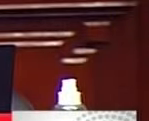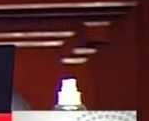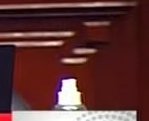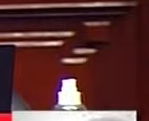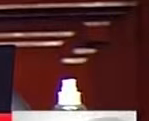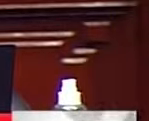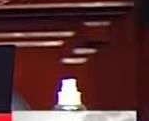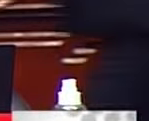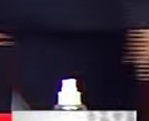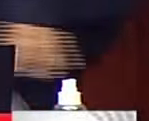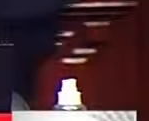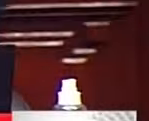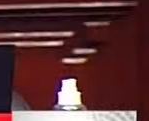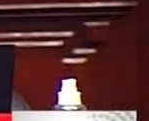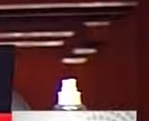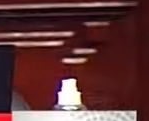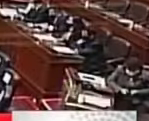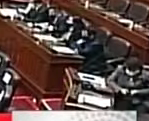término.